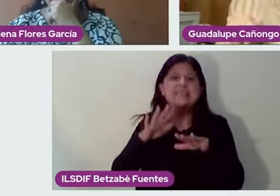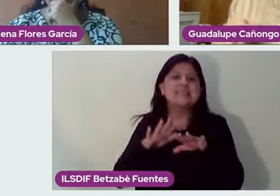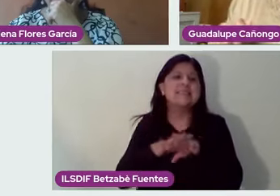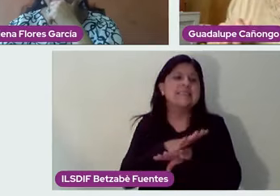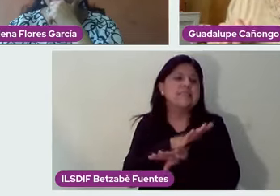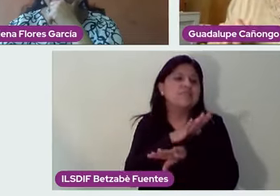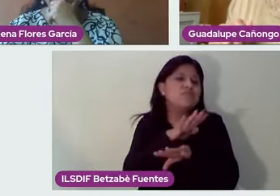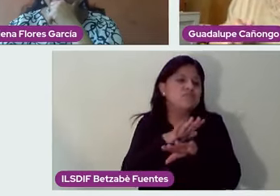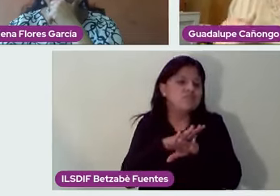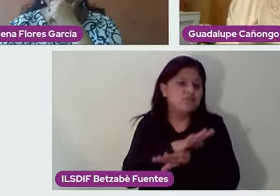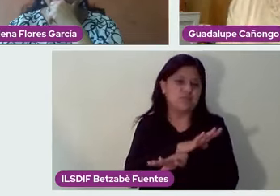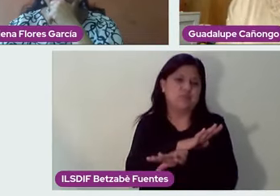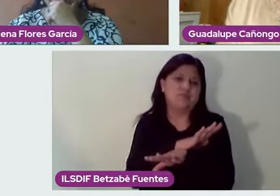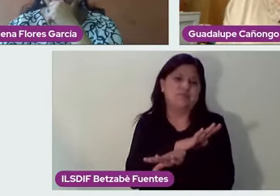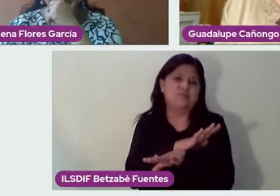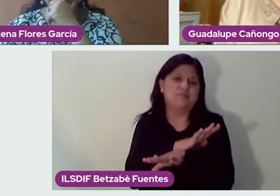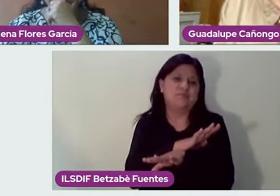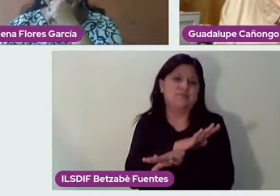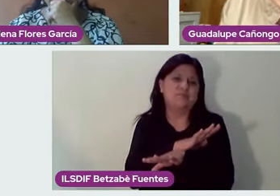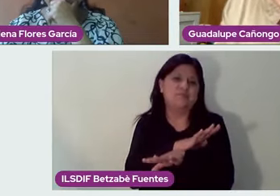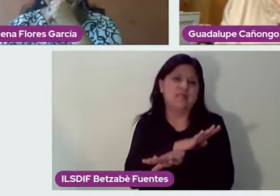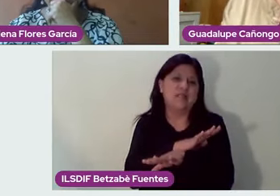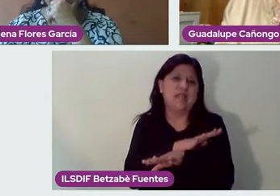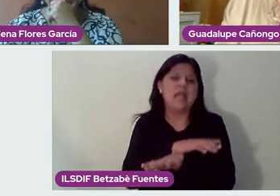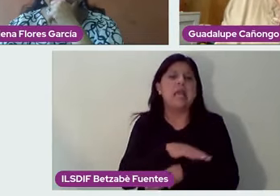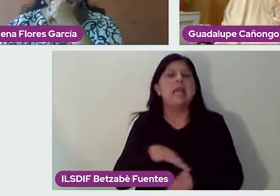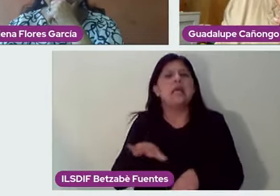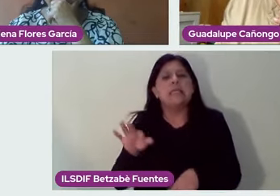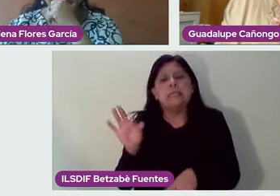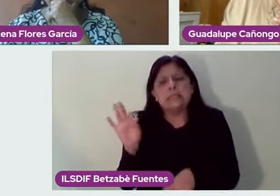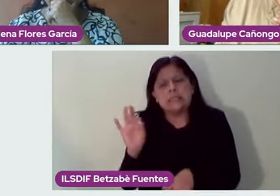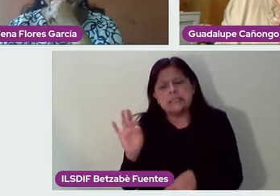voy a entrarle a este tema, quizás voy